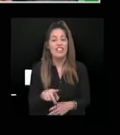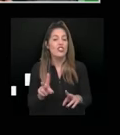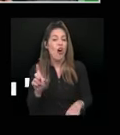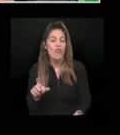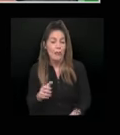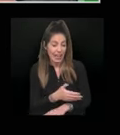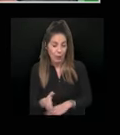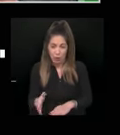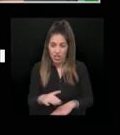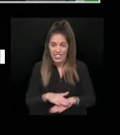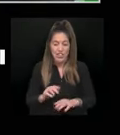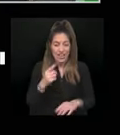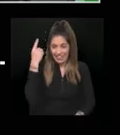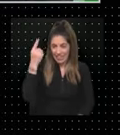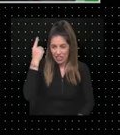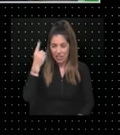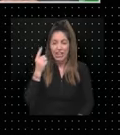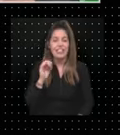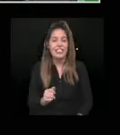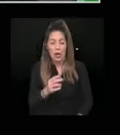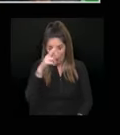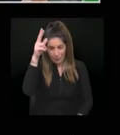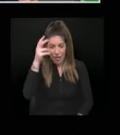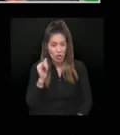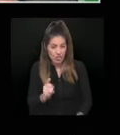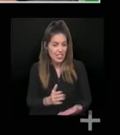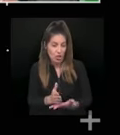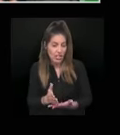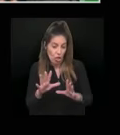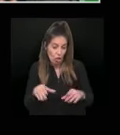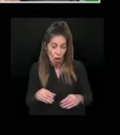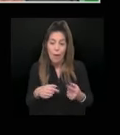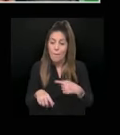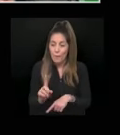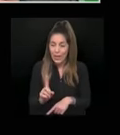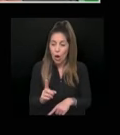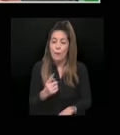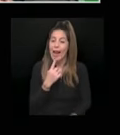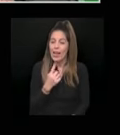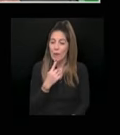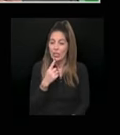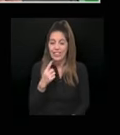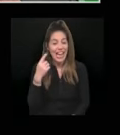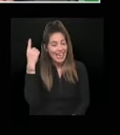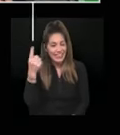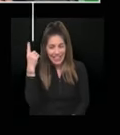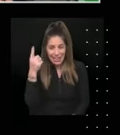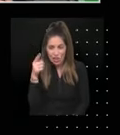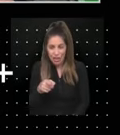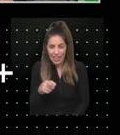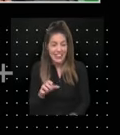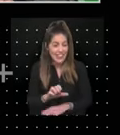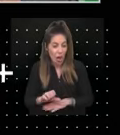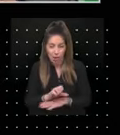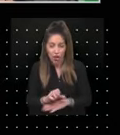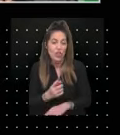que tiene repercusiones a nivel internacional y lo tuvo México, se solidarizó todo el mundo. Sin embargo, para la política exterior de Ecuador,